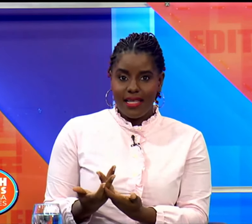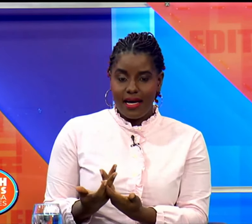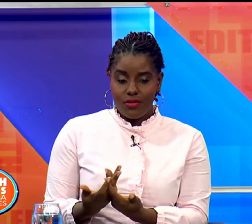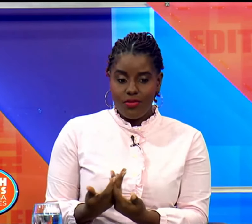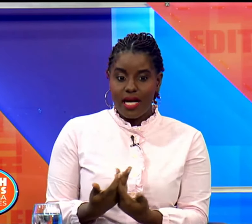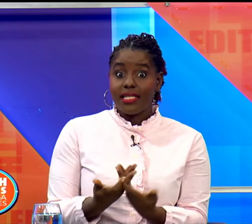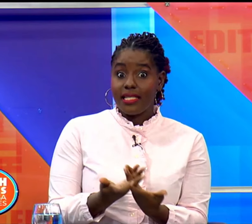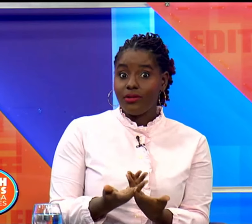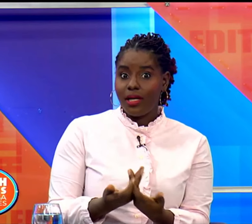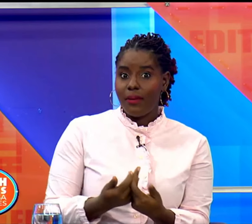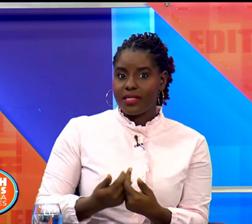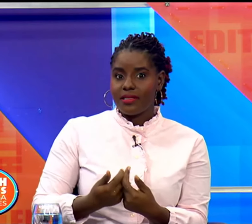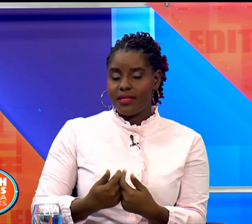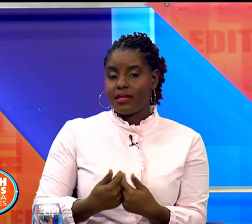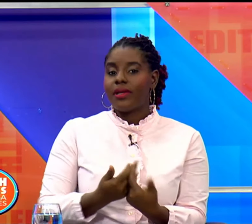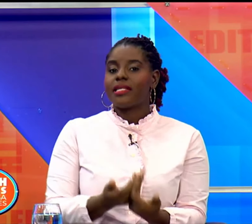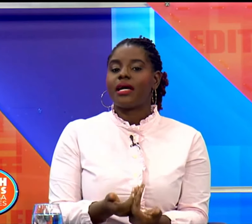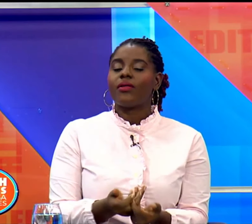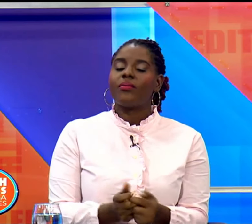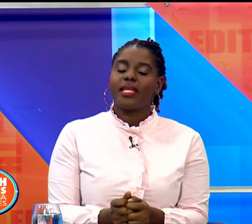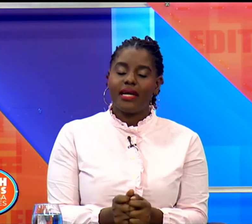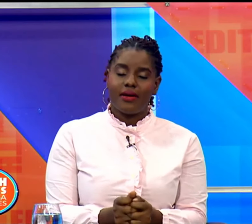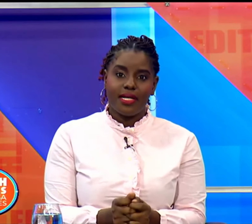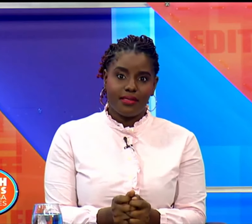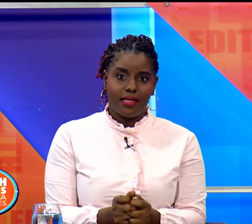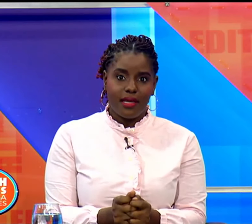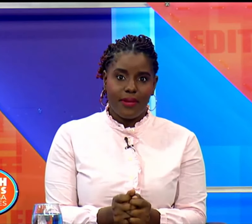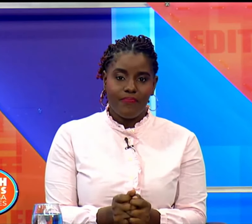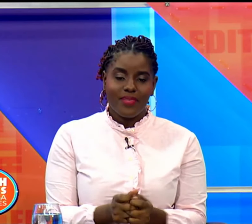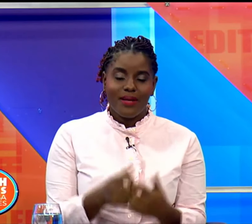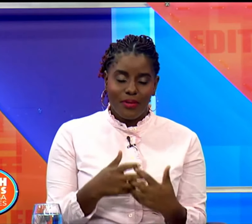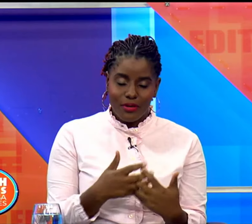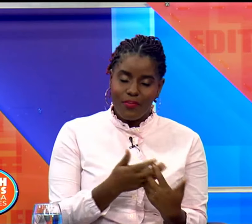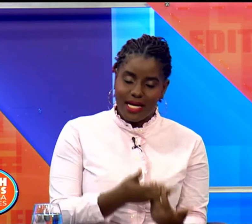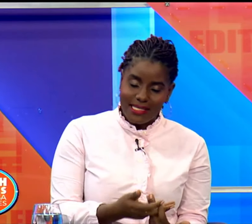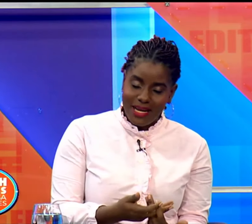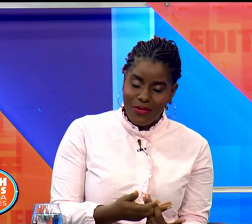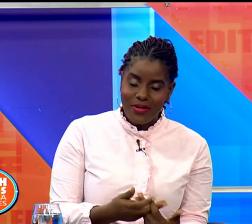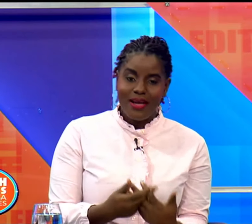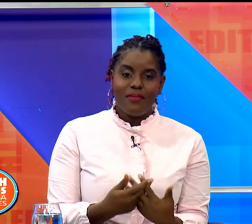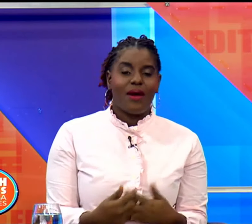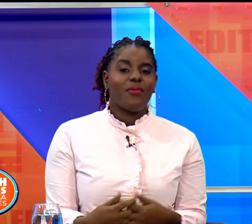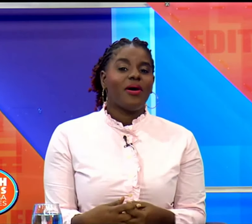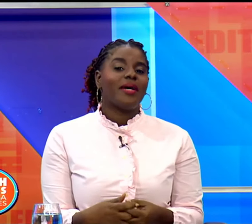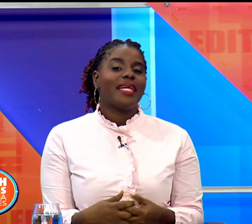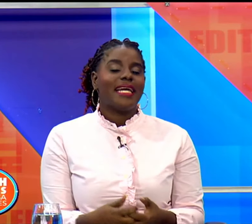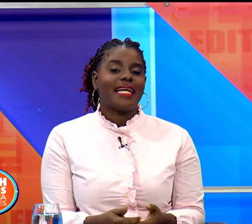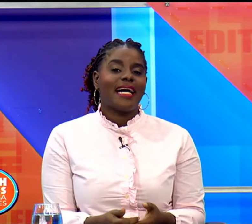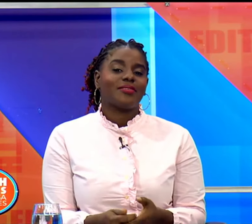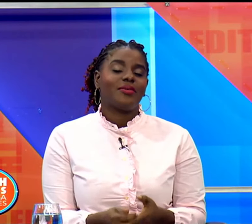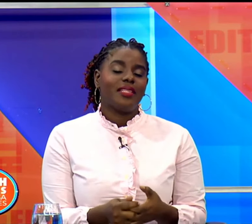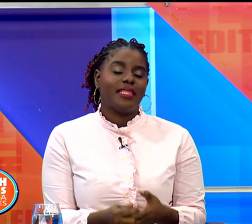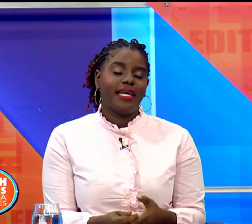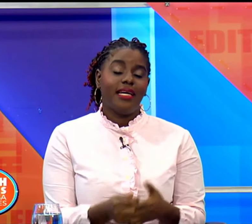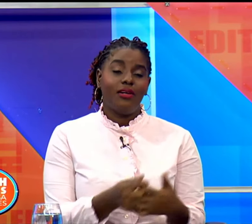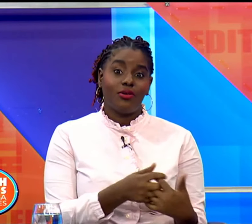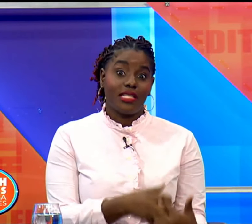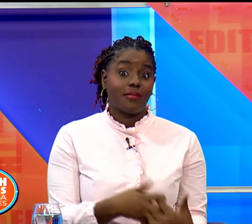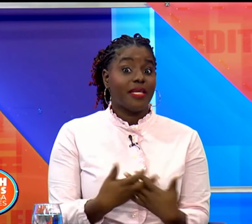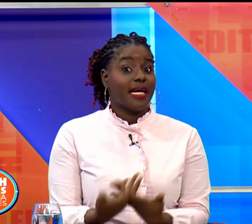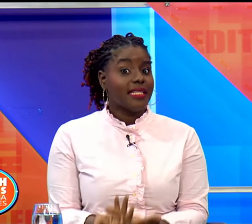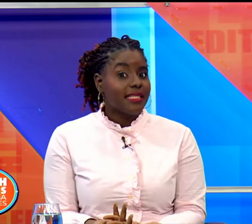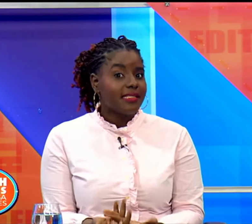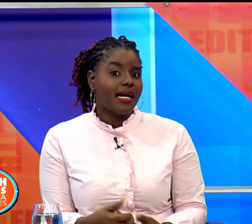va a dar un candidato a la presidencia o el Estado Dominicano en este tema? Pero más aún, vamos a ver en el caso de